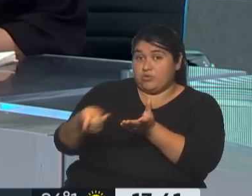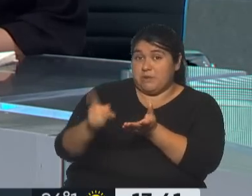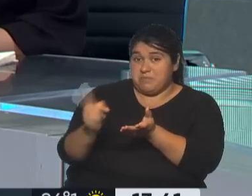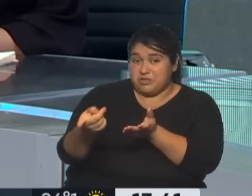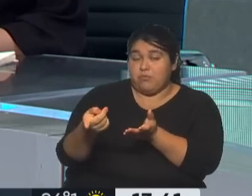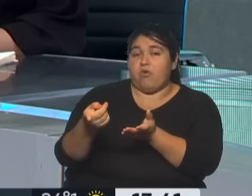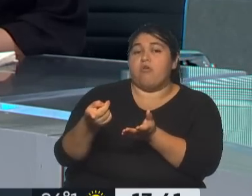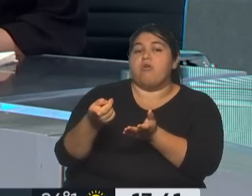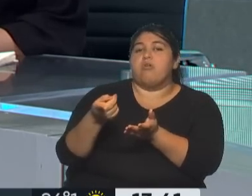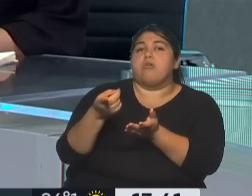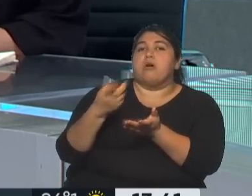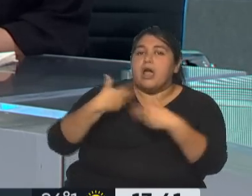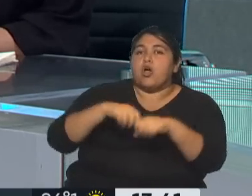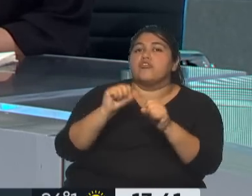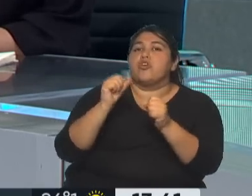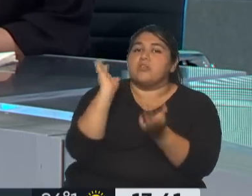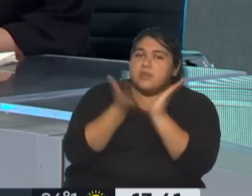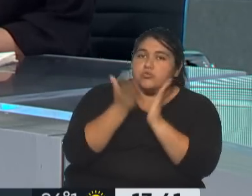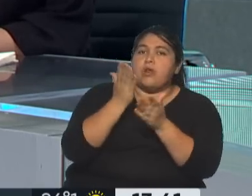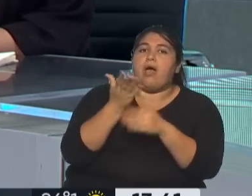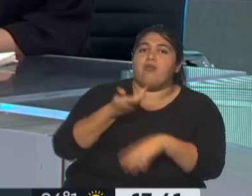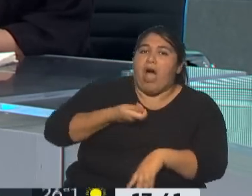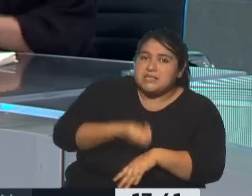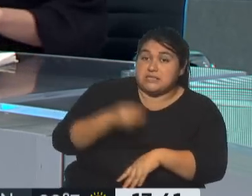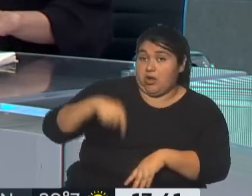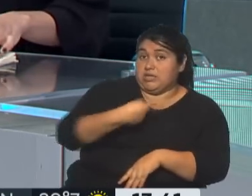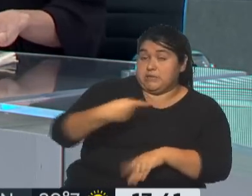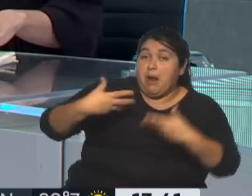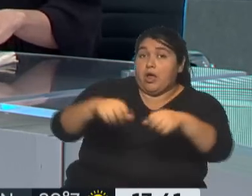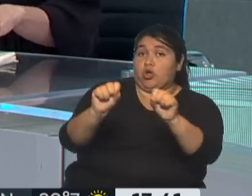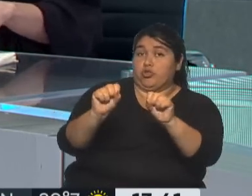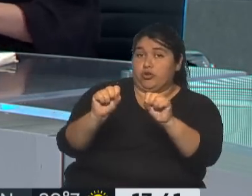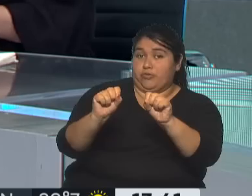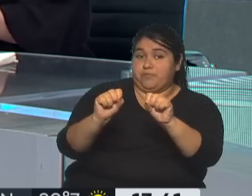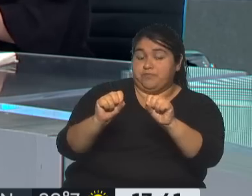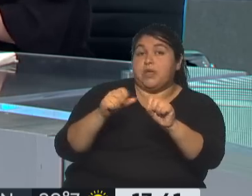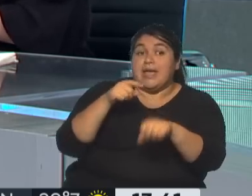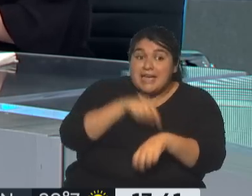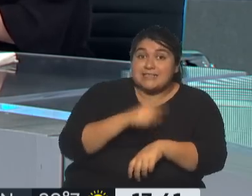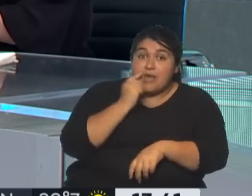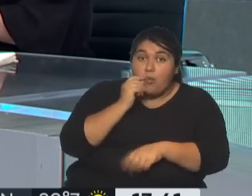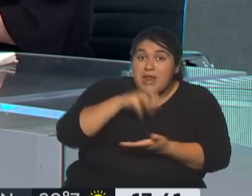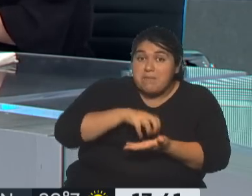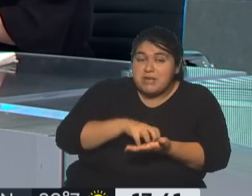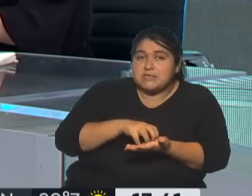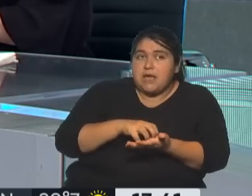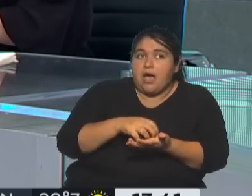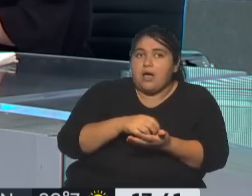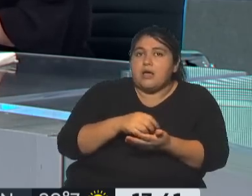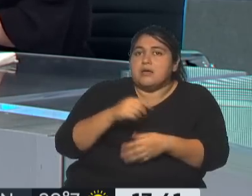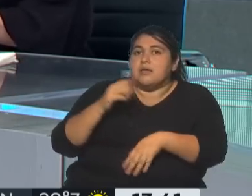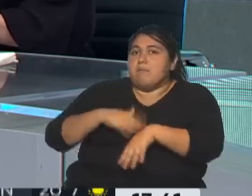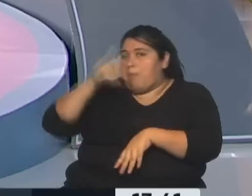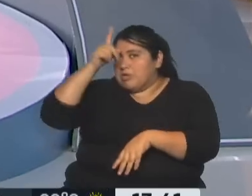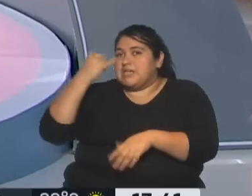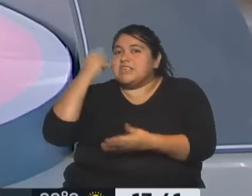apareció torturado y asesinado esta misma semana. Esta semana, tenía orden de captura y era uno de los empresarios más mencionados en este vínculo